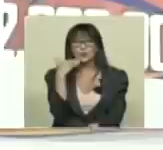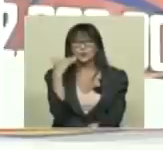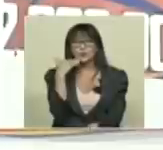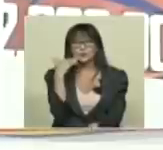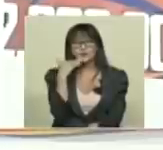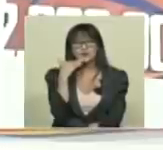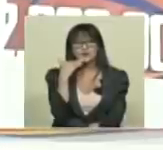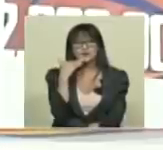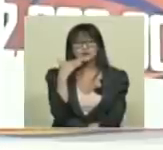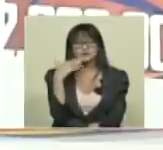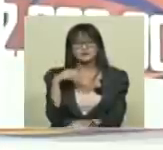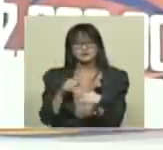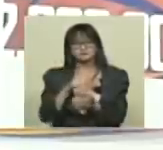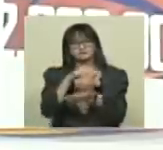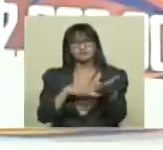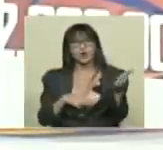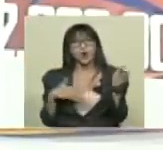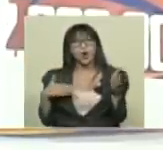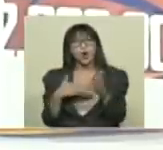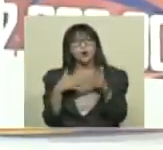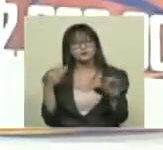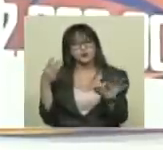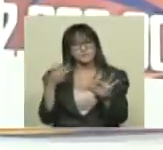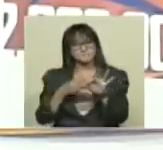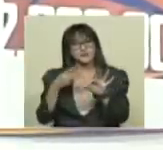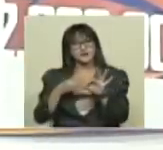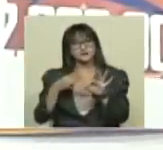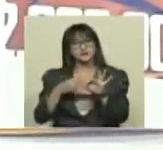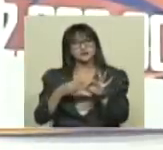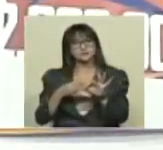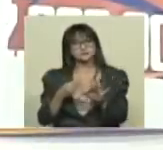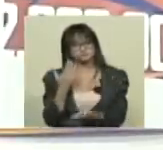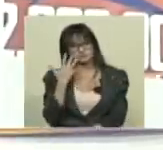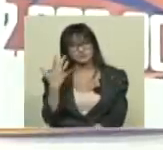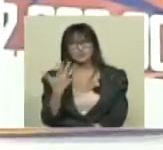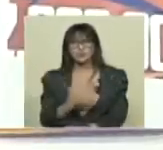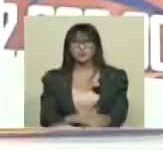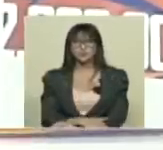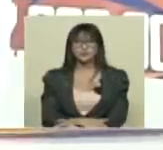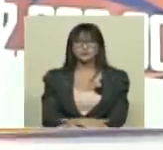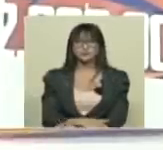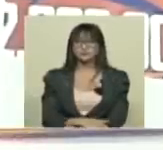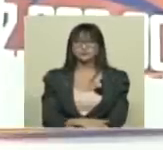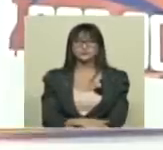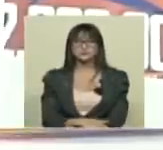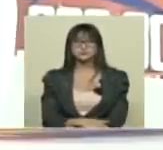Unidos sacó un decreto contra el Petro. ¿Ustedes lo vieron?